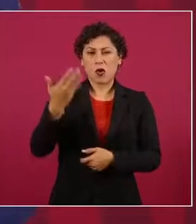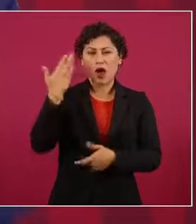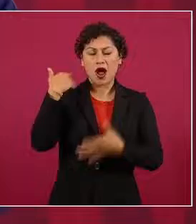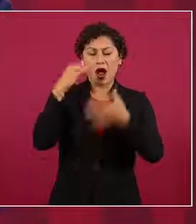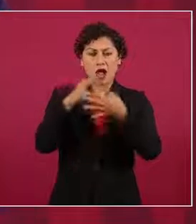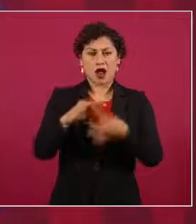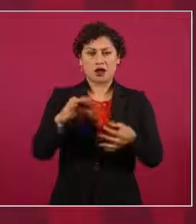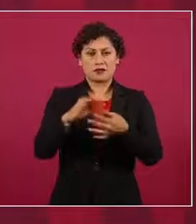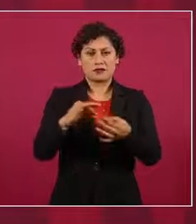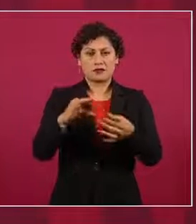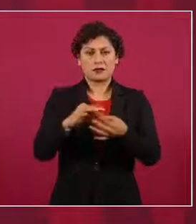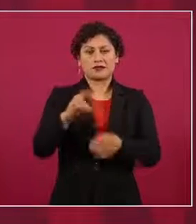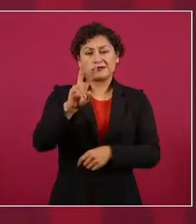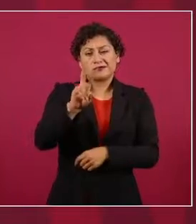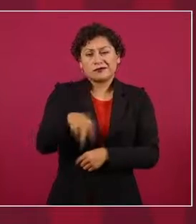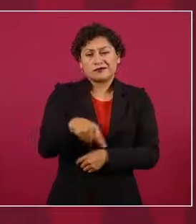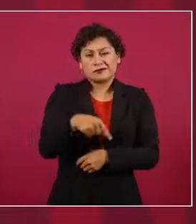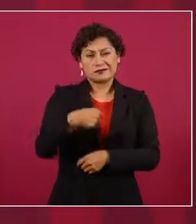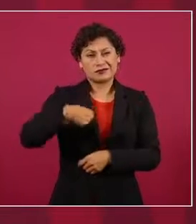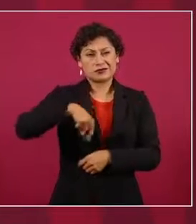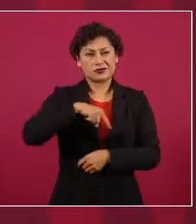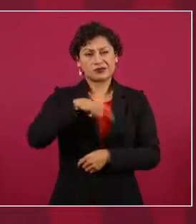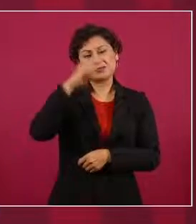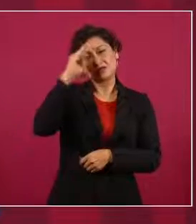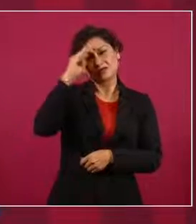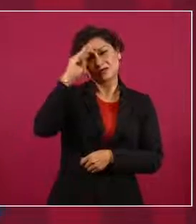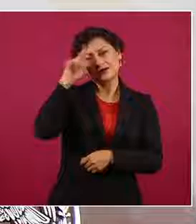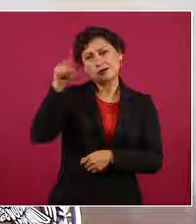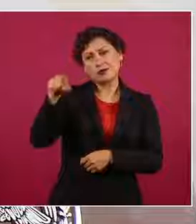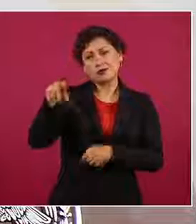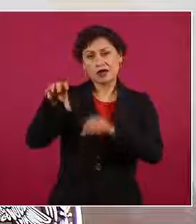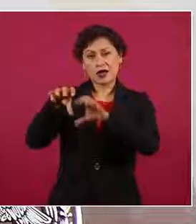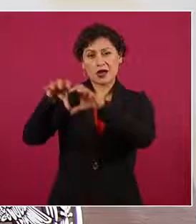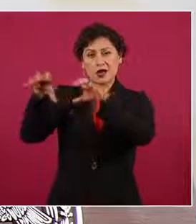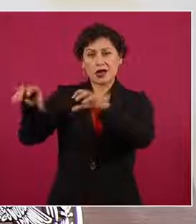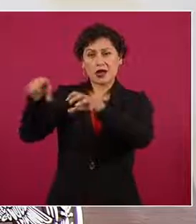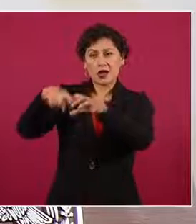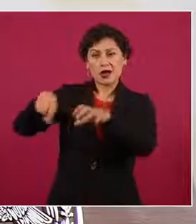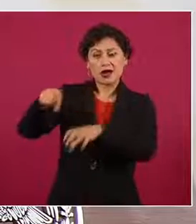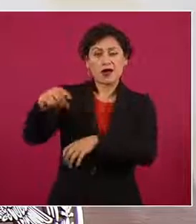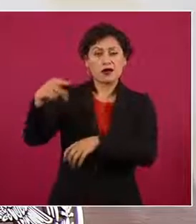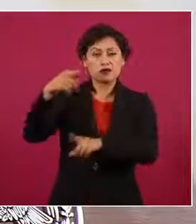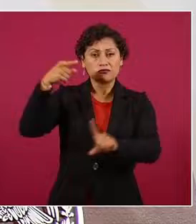sentimos que estos organismos de derechos humanos no